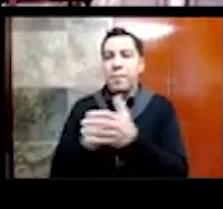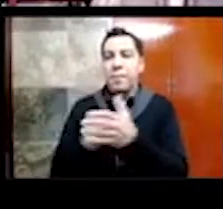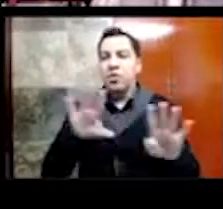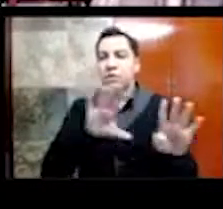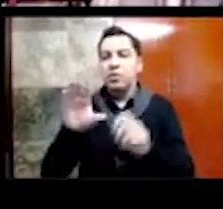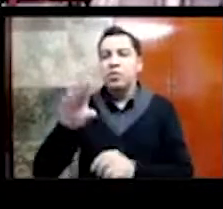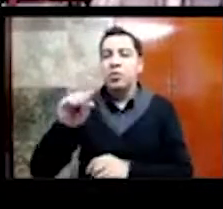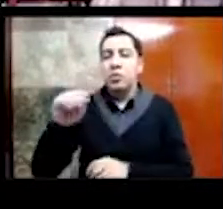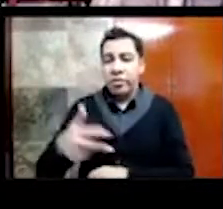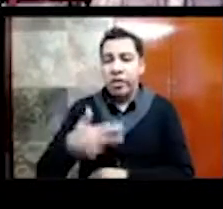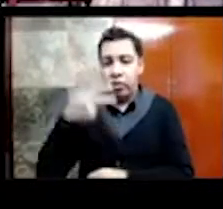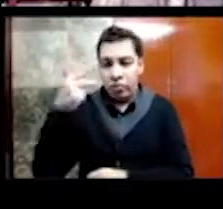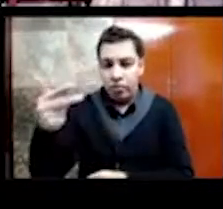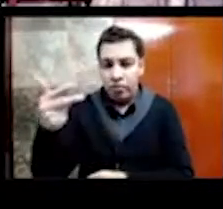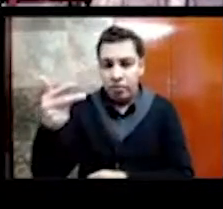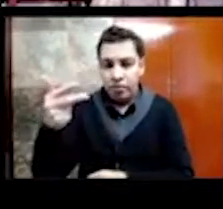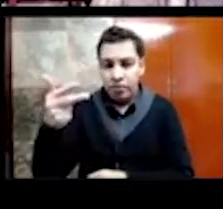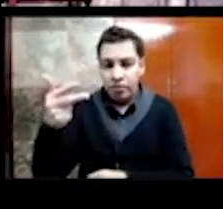Azcapotzalco,